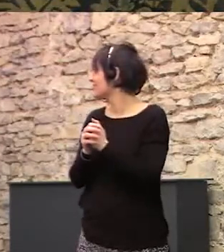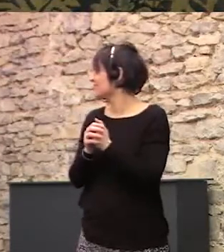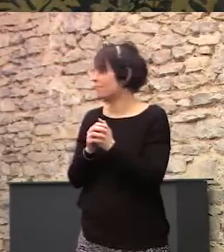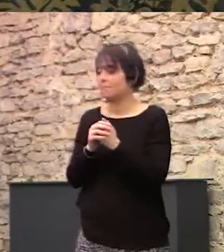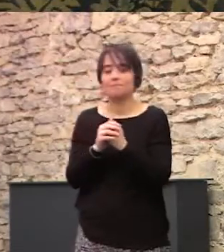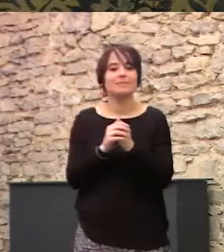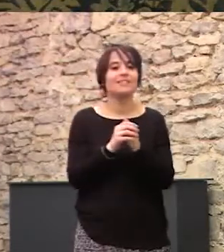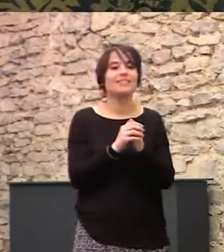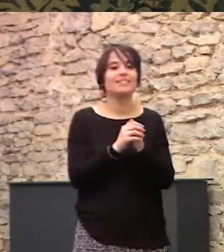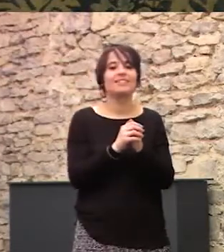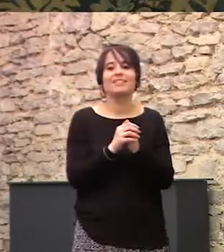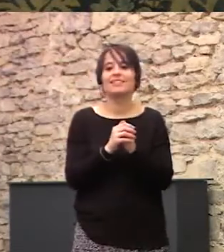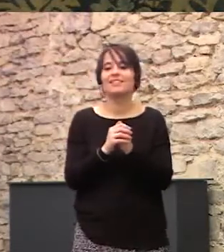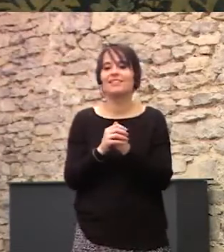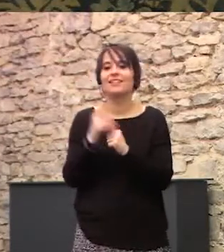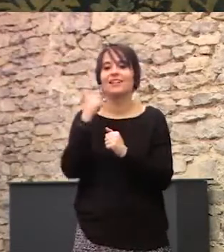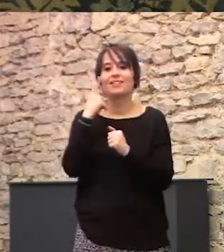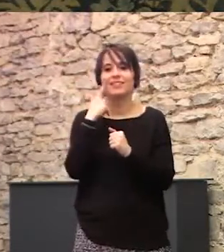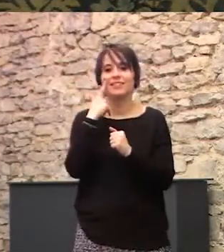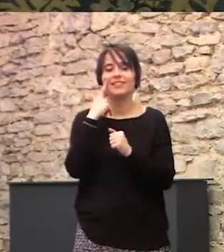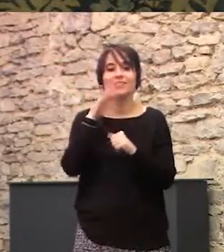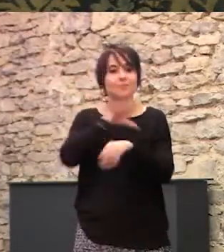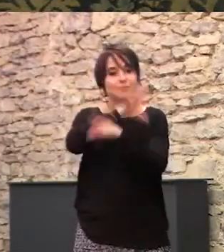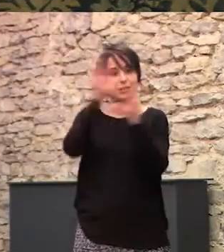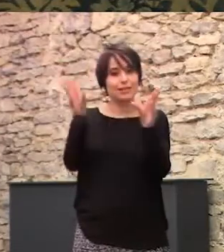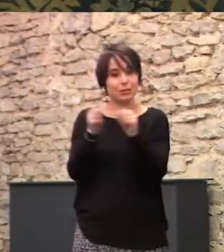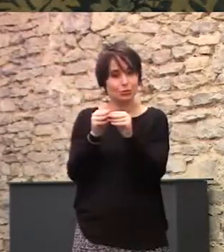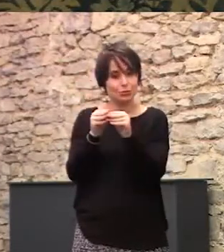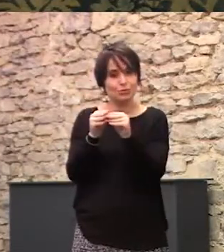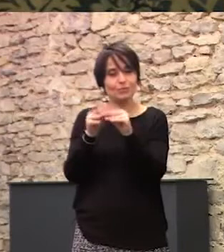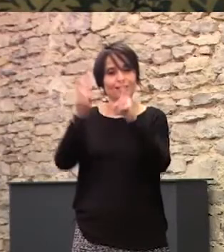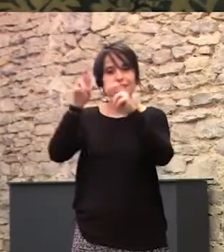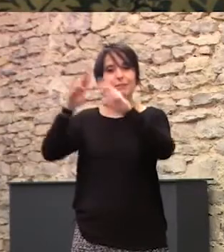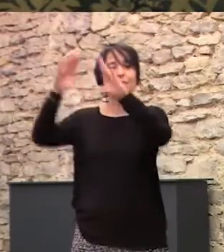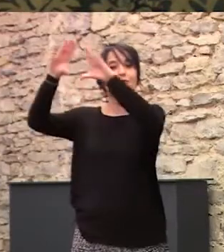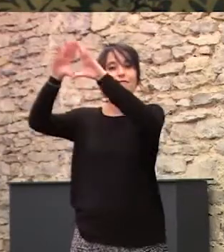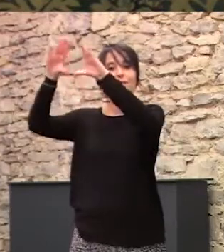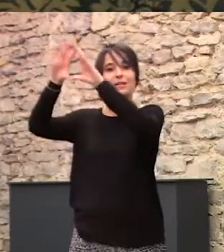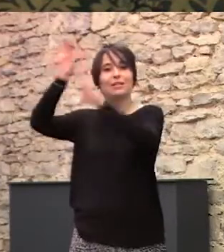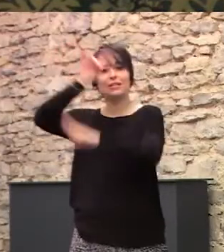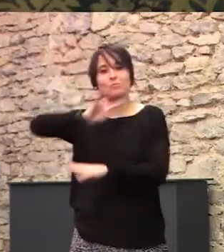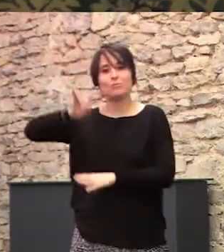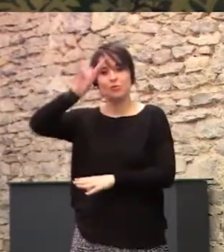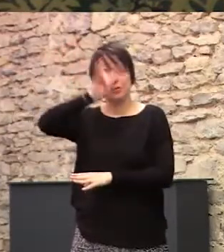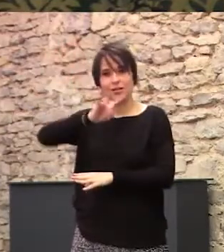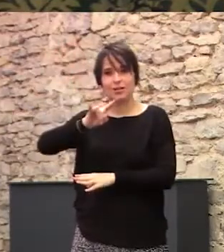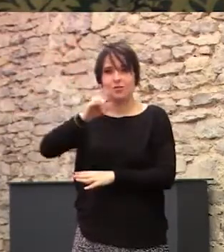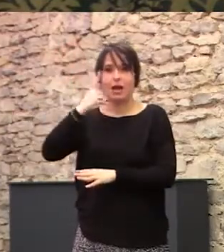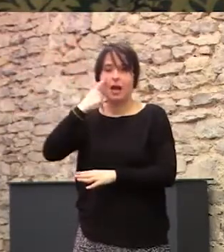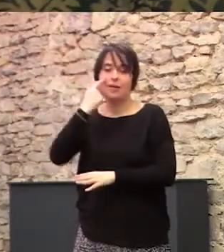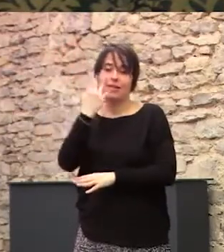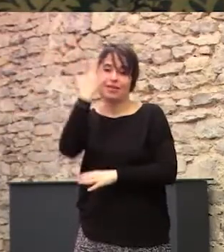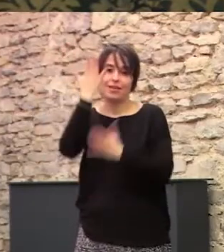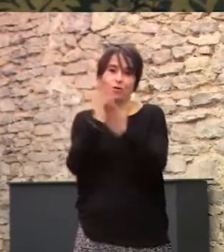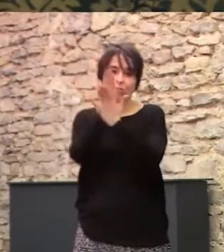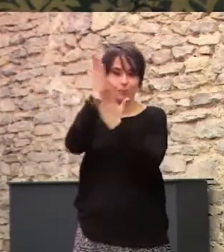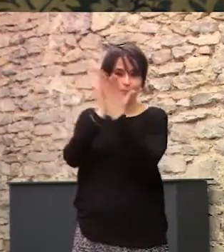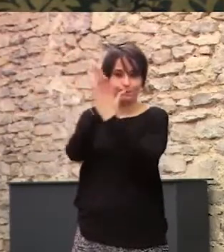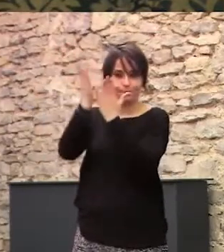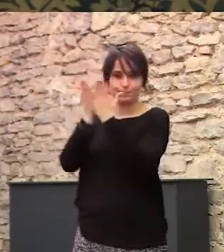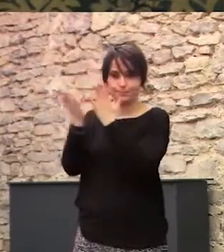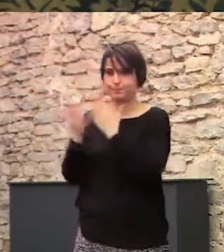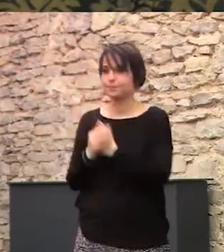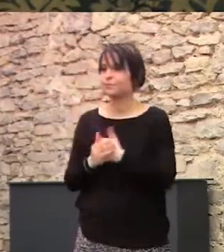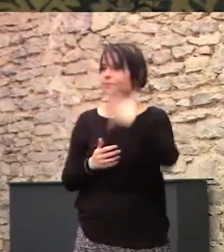gracias, de los feminismos negros, voy a situar un poco estos cinco aspectos, ¿no?